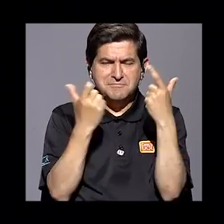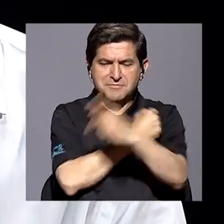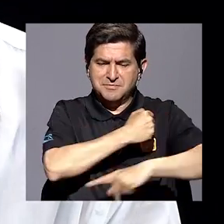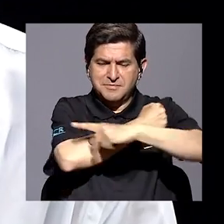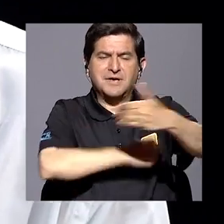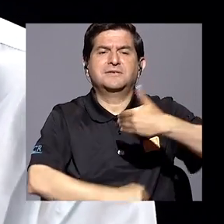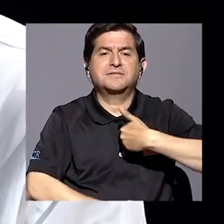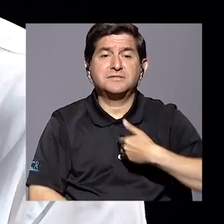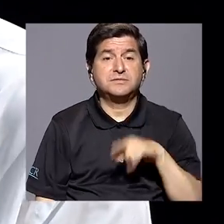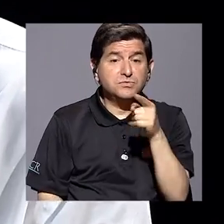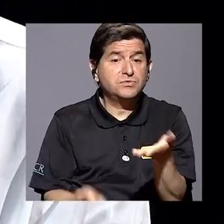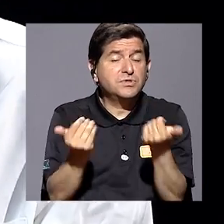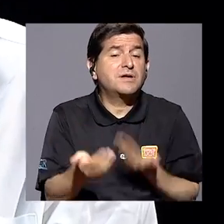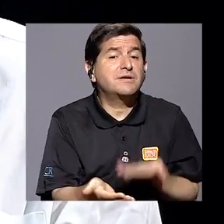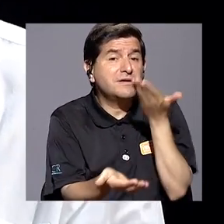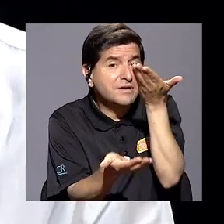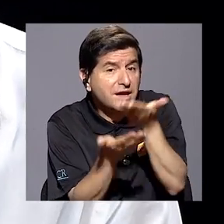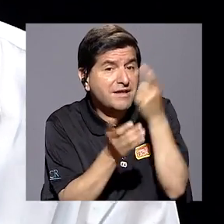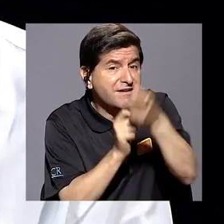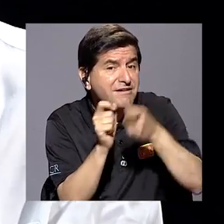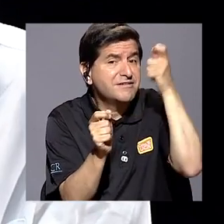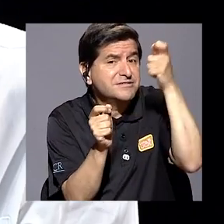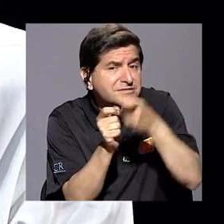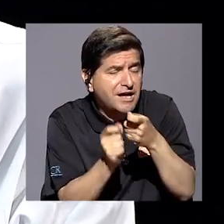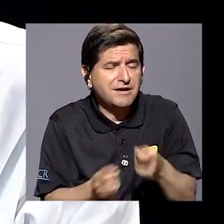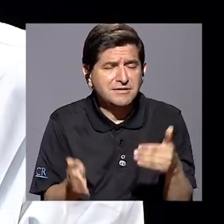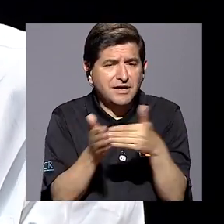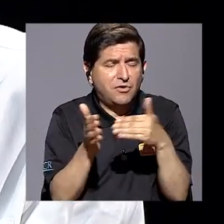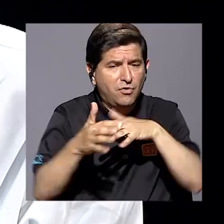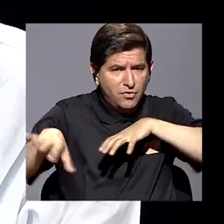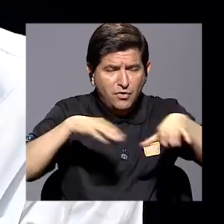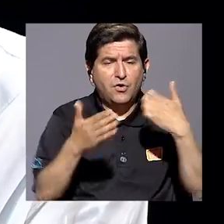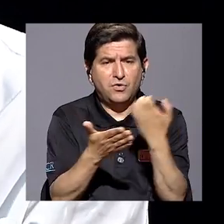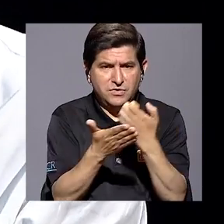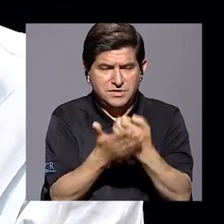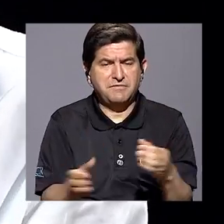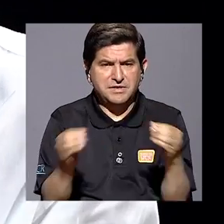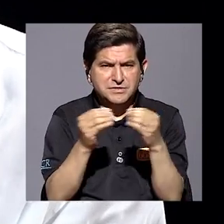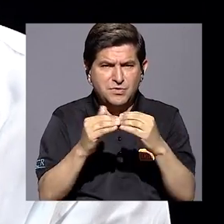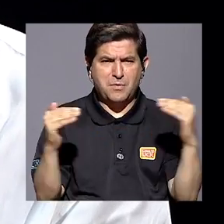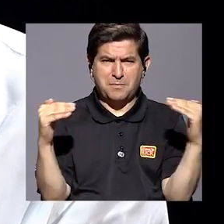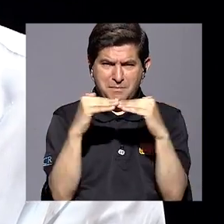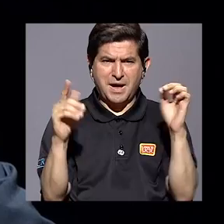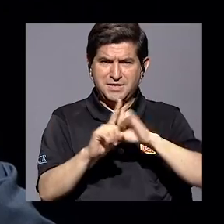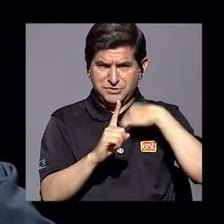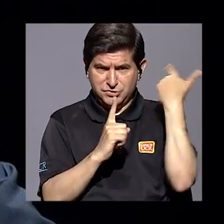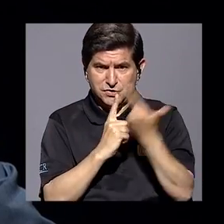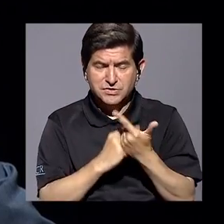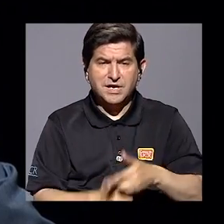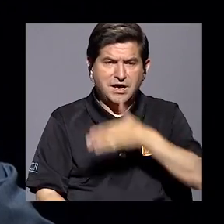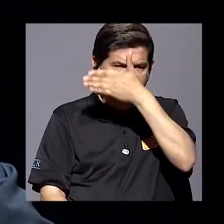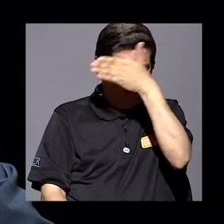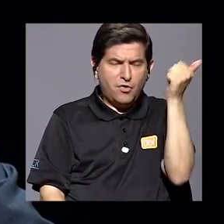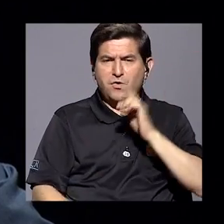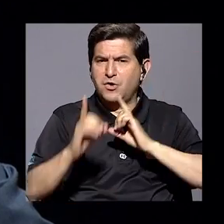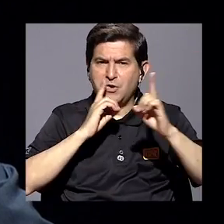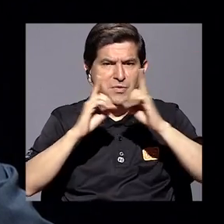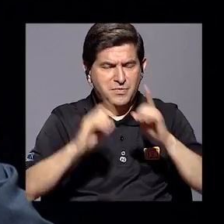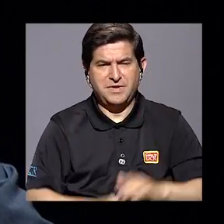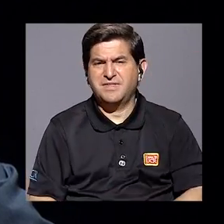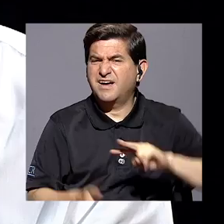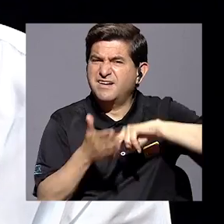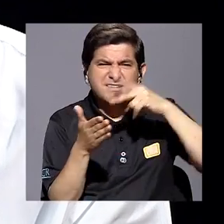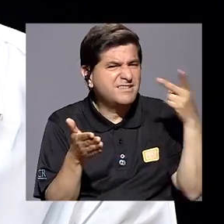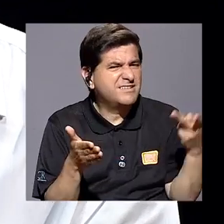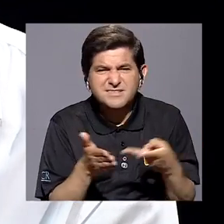en el país ahora estoy quiere una propuesta específica para poder reactivar la economía generando mayor equidad social olvidémonos de diálogos que se